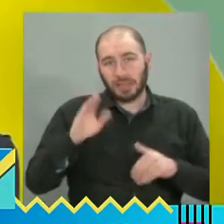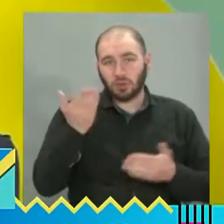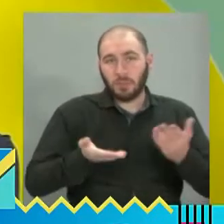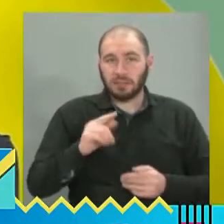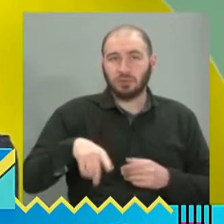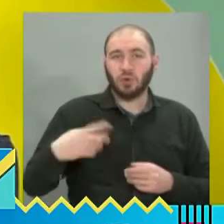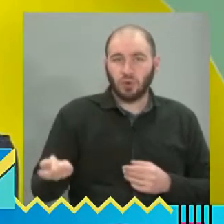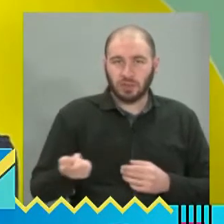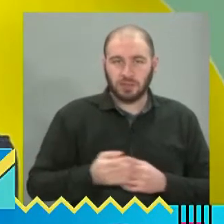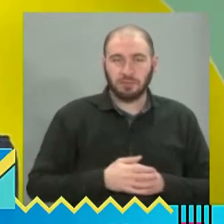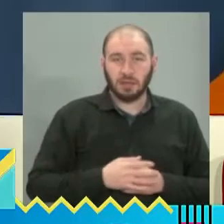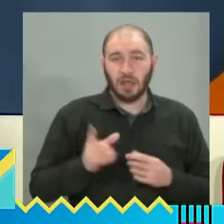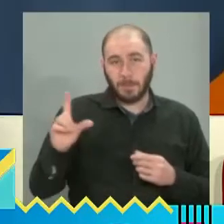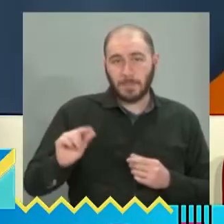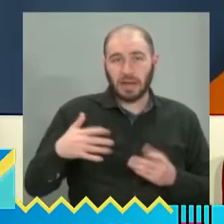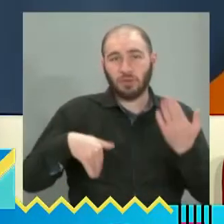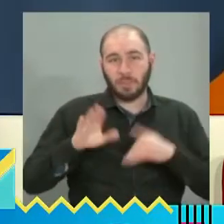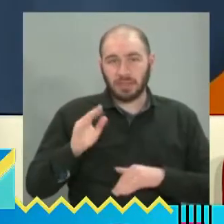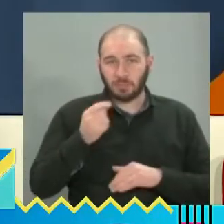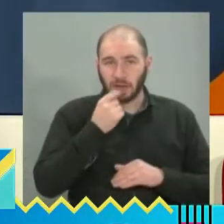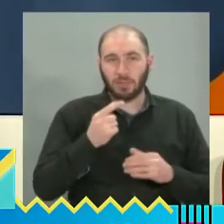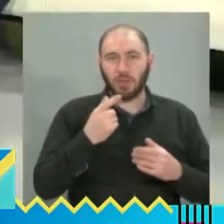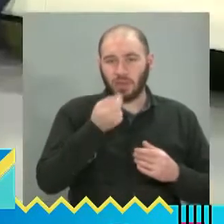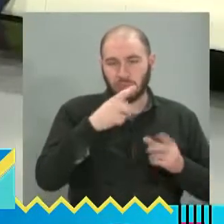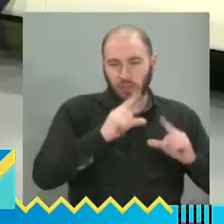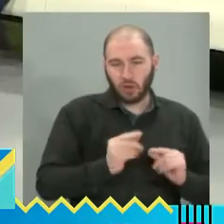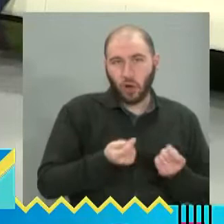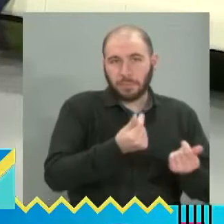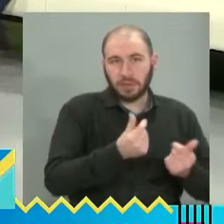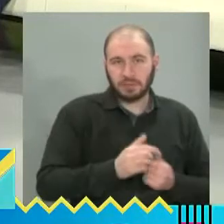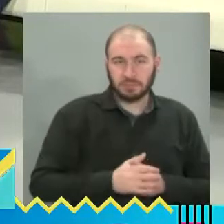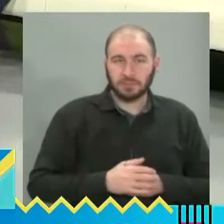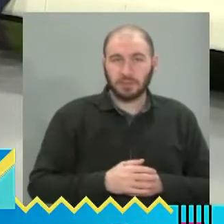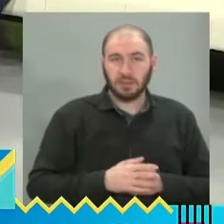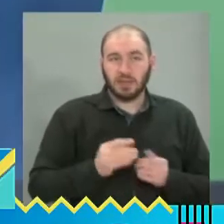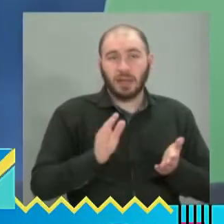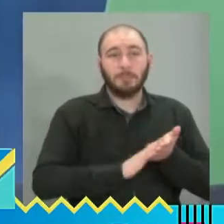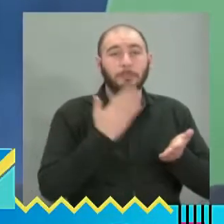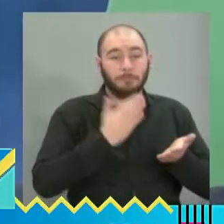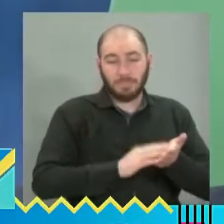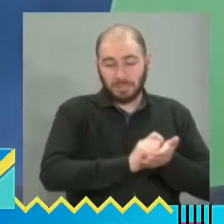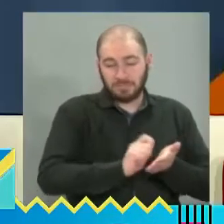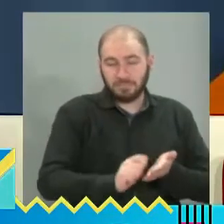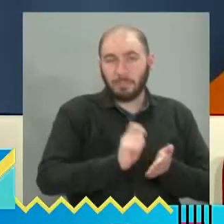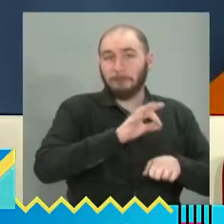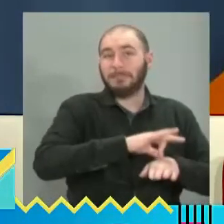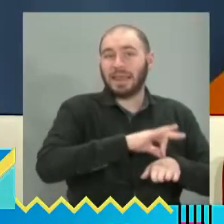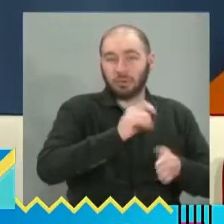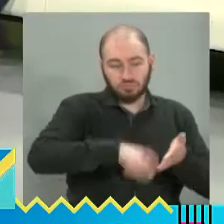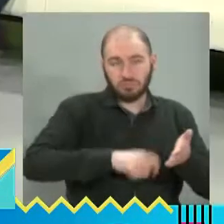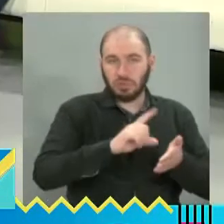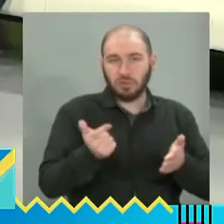cosas. Es más barato que un antidepresivo comprado y sin receta. Y sin receta. No Es fácil ir al acceso.